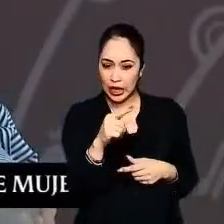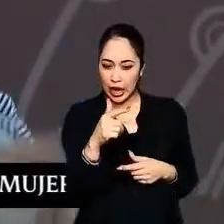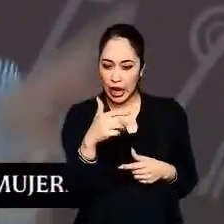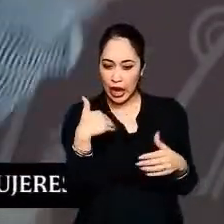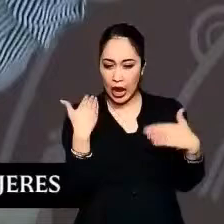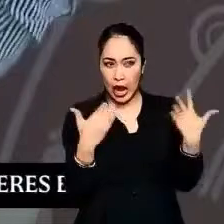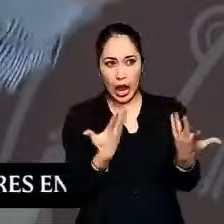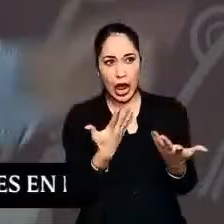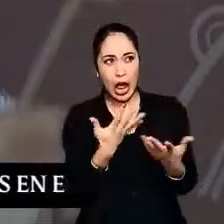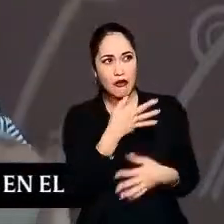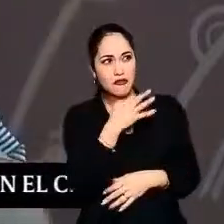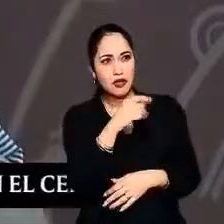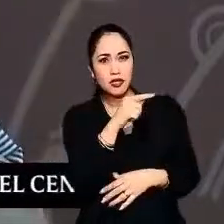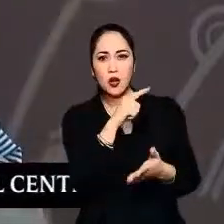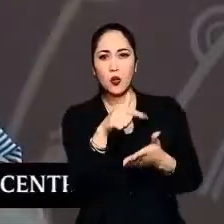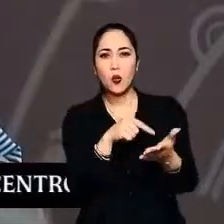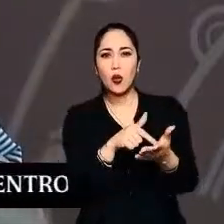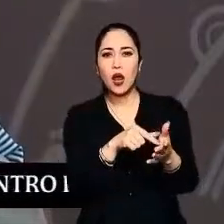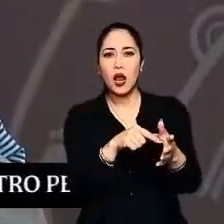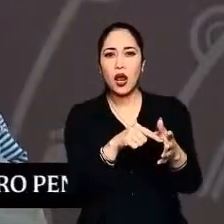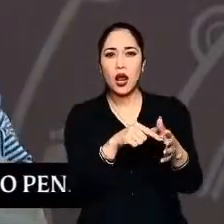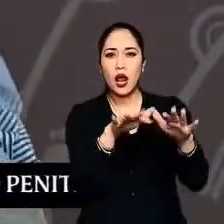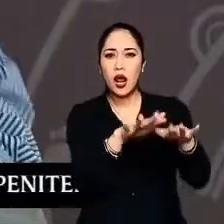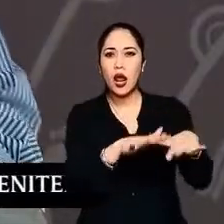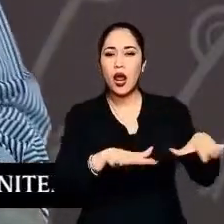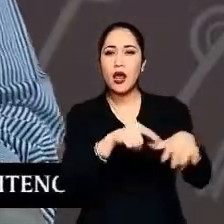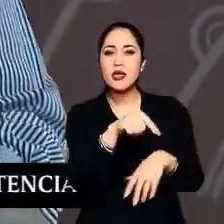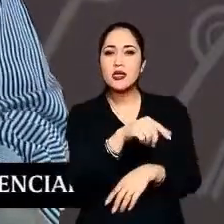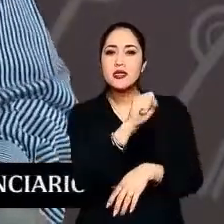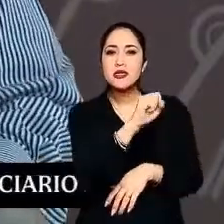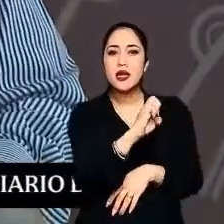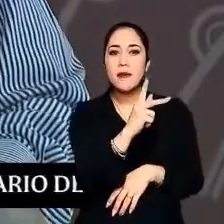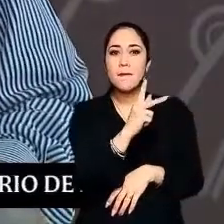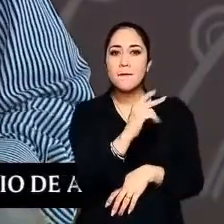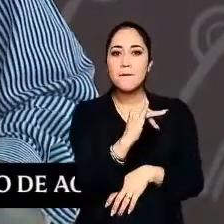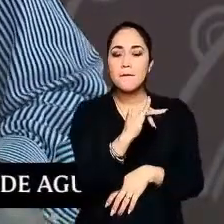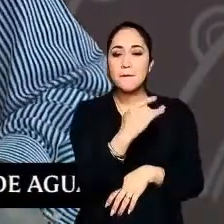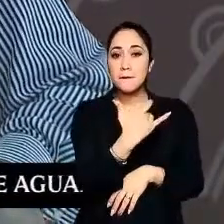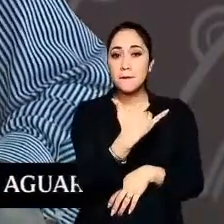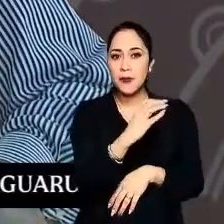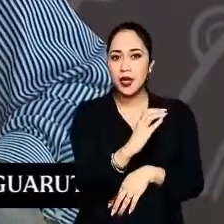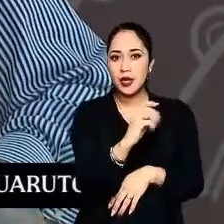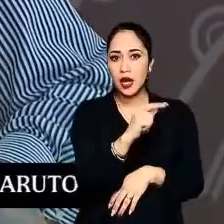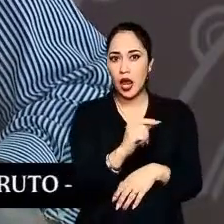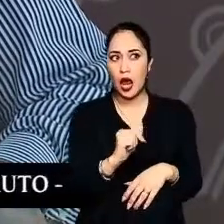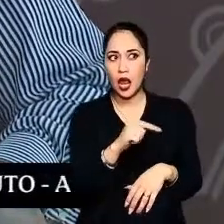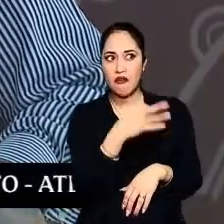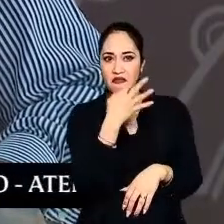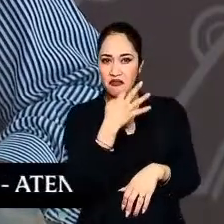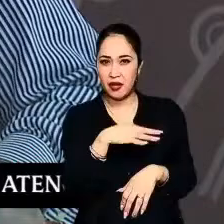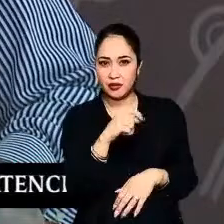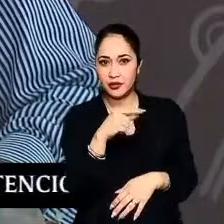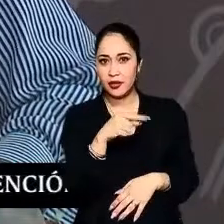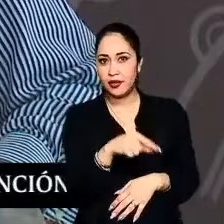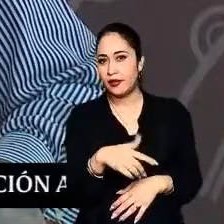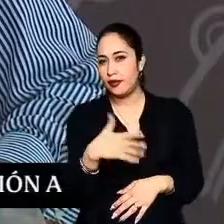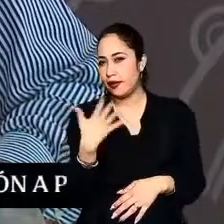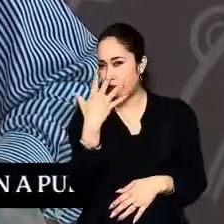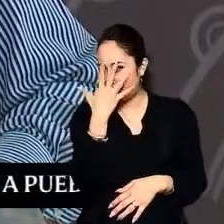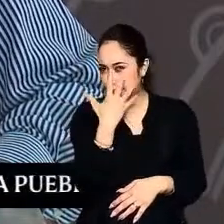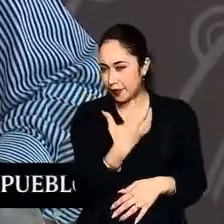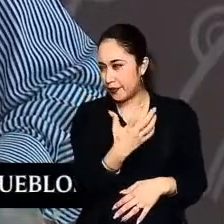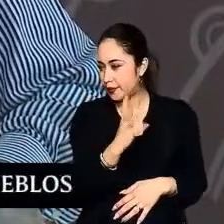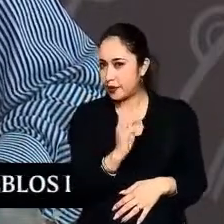con una pachanga ahí en la explanada de la CEPIC, pues que no se sean tan descarados, que se dediquen